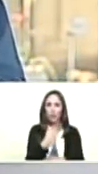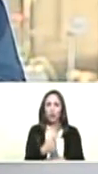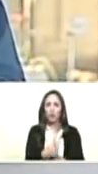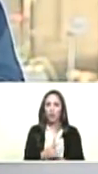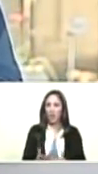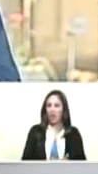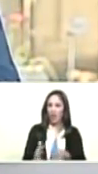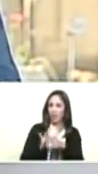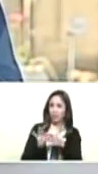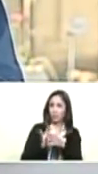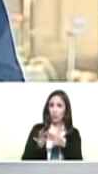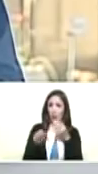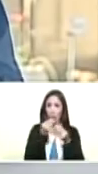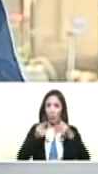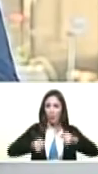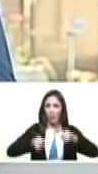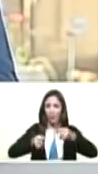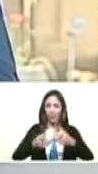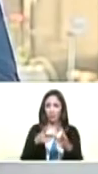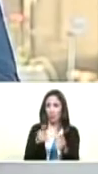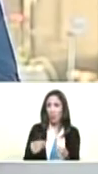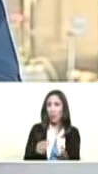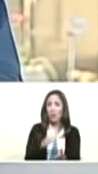que a veces